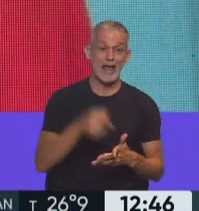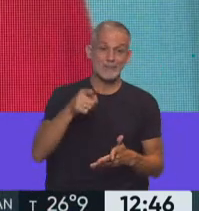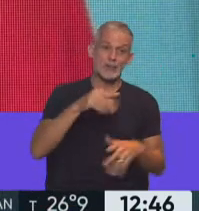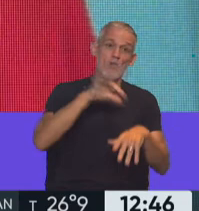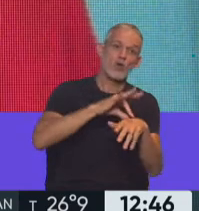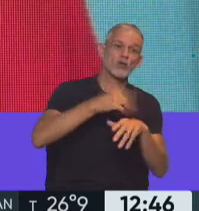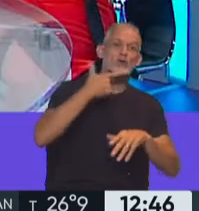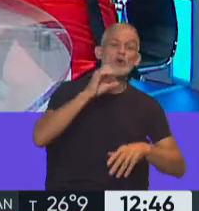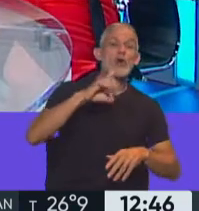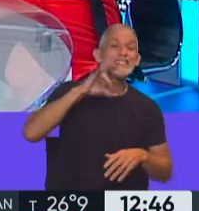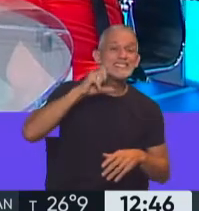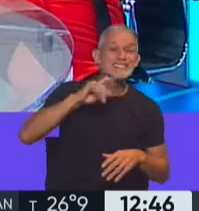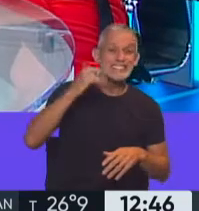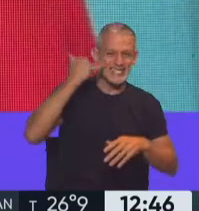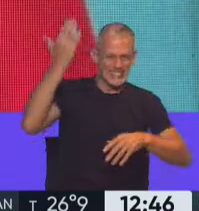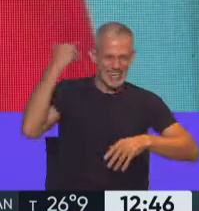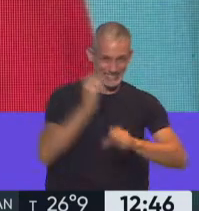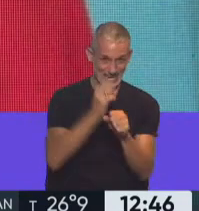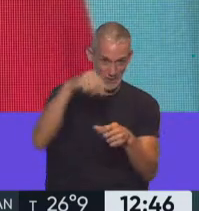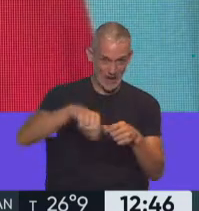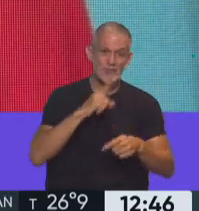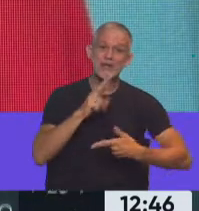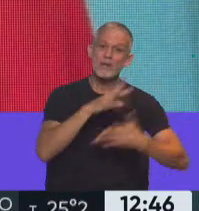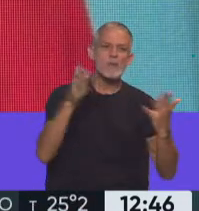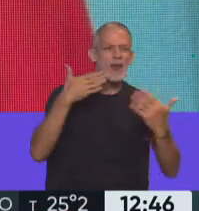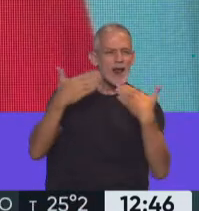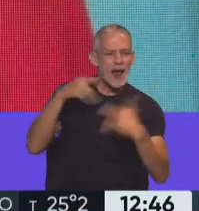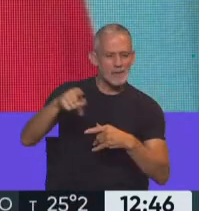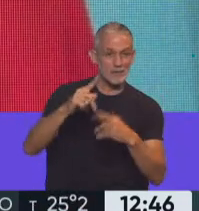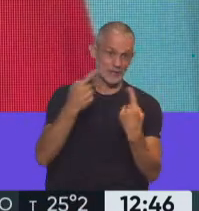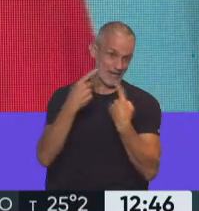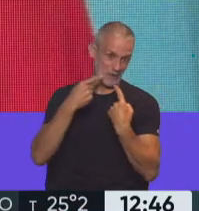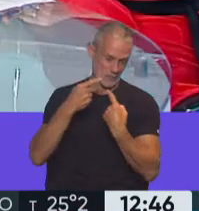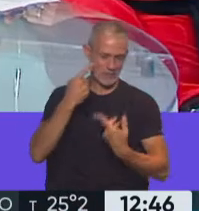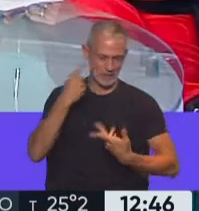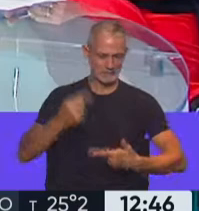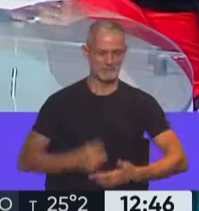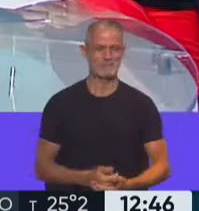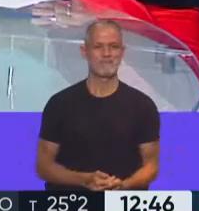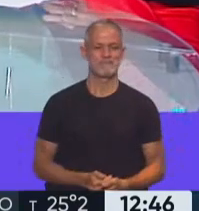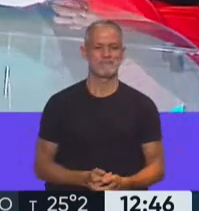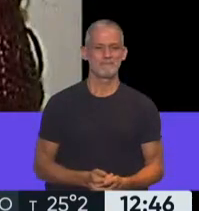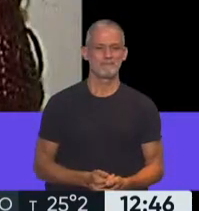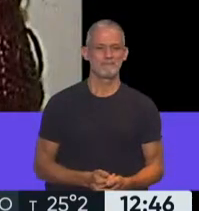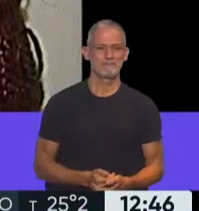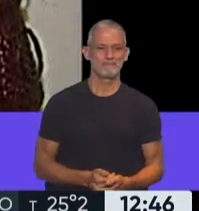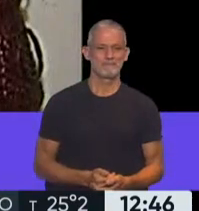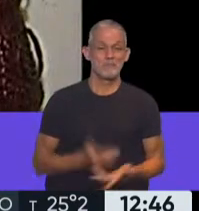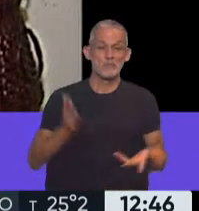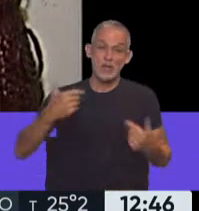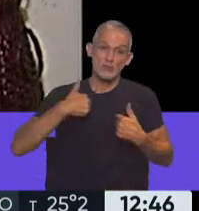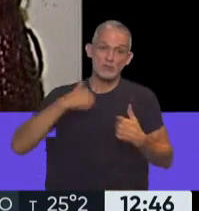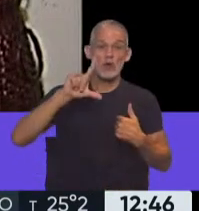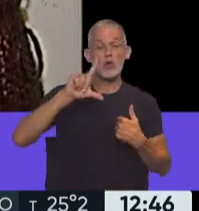el doctor so collins que trabajaba en el momento en el canal que le hace un reportaje a lohan así que si querés vamos a vernos la compartimos yo soy